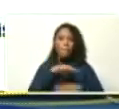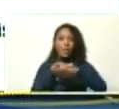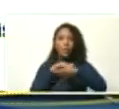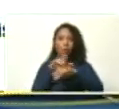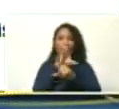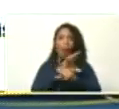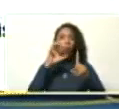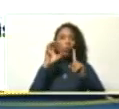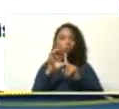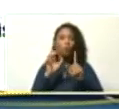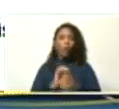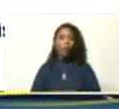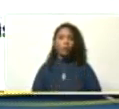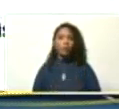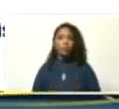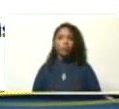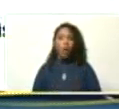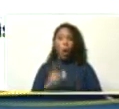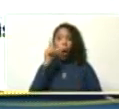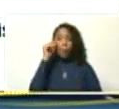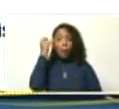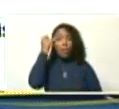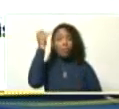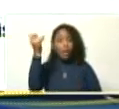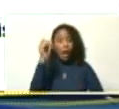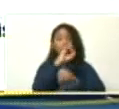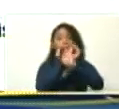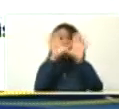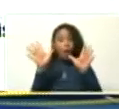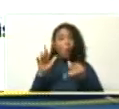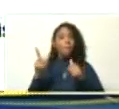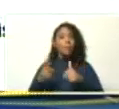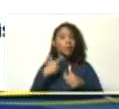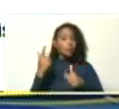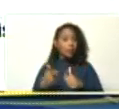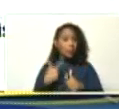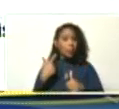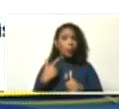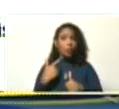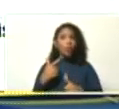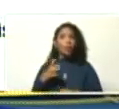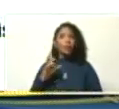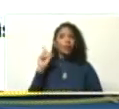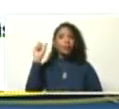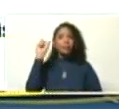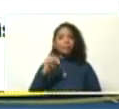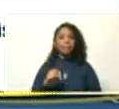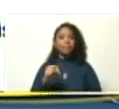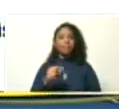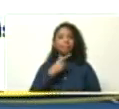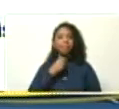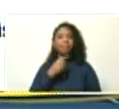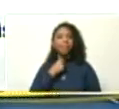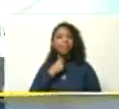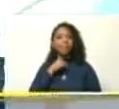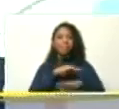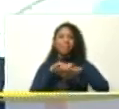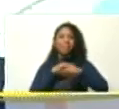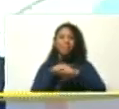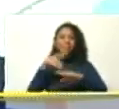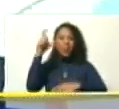ideas, de convicciones, de principios. Y también me gustaría que el ministro de